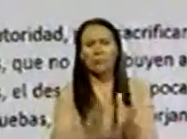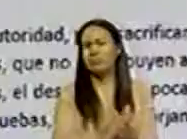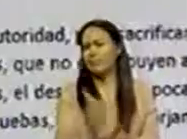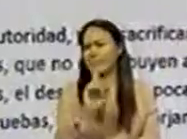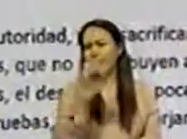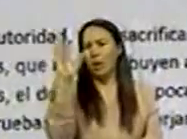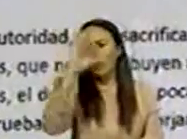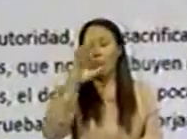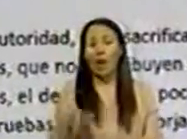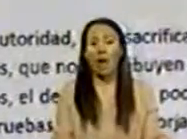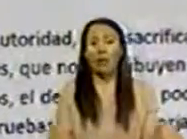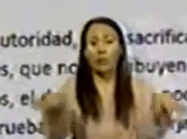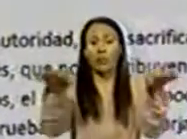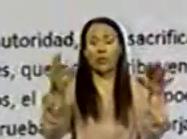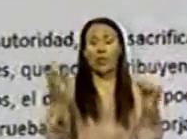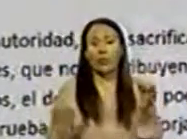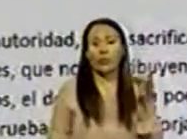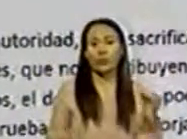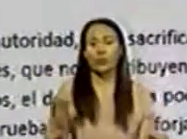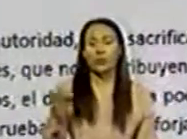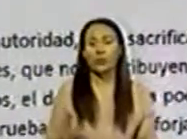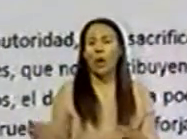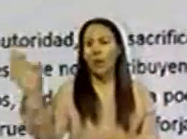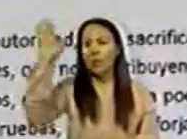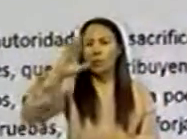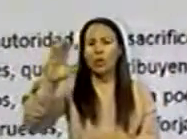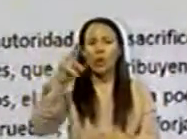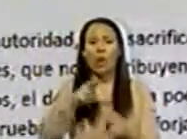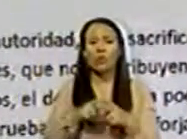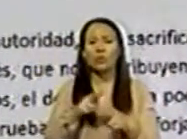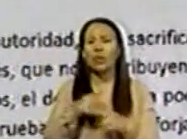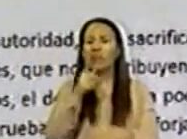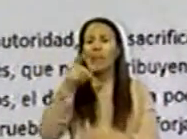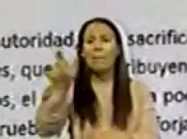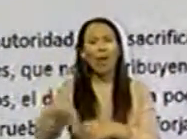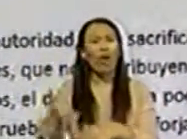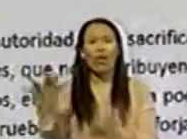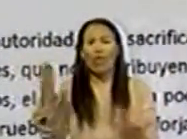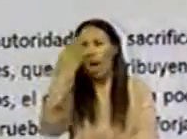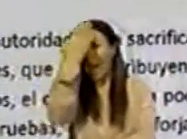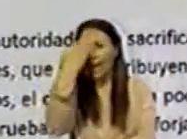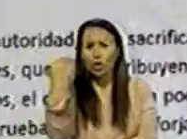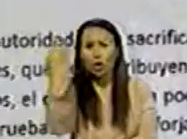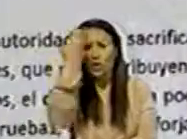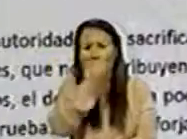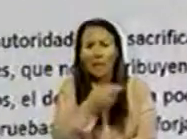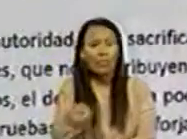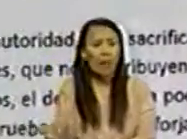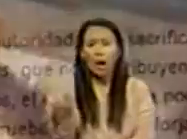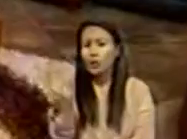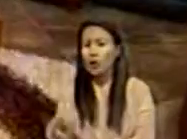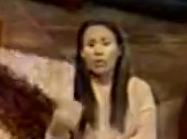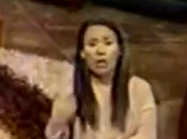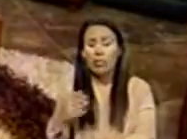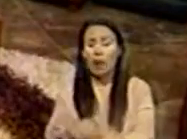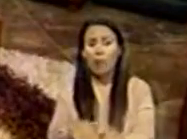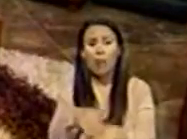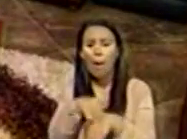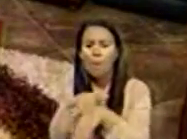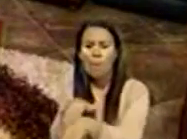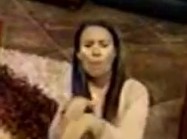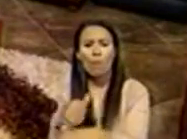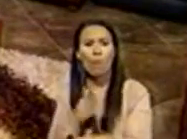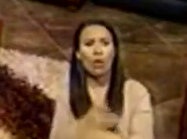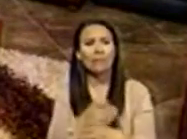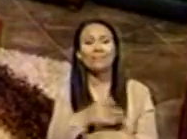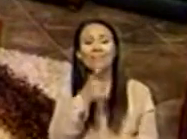de buscar el equilibrio de la justicia, buscan utilizar a inocentes en un proceso de persecución. También se señala al